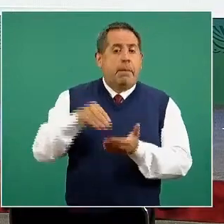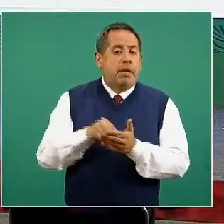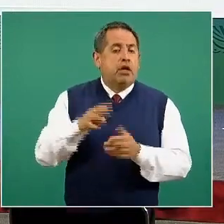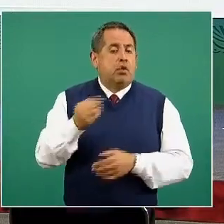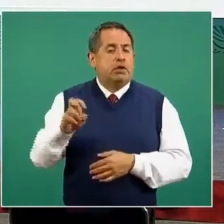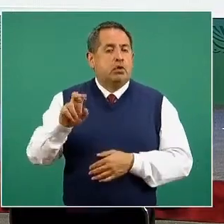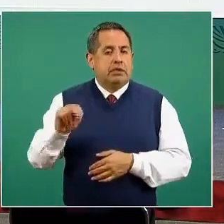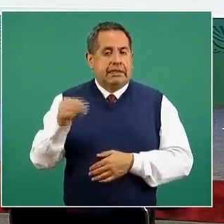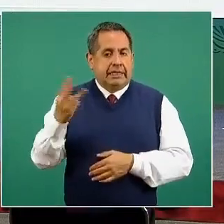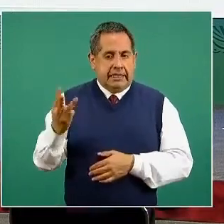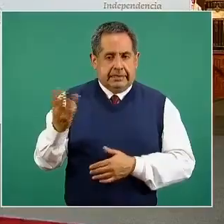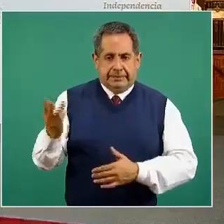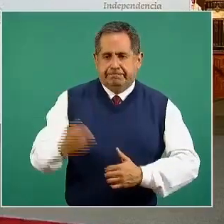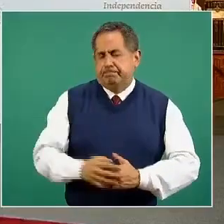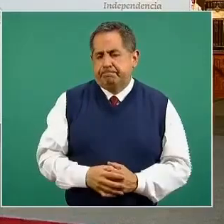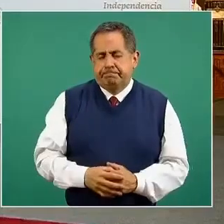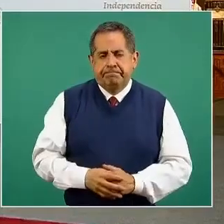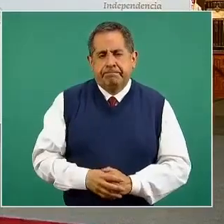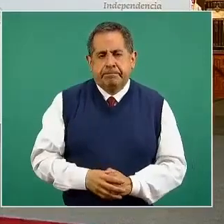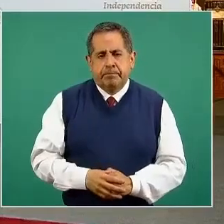329.983. La siguiente.